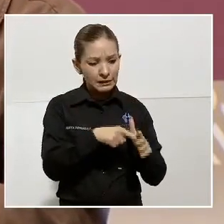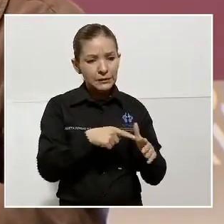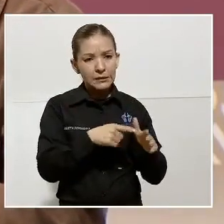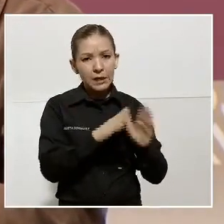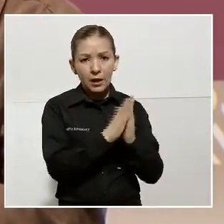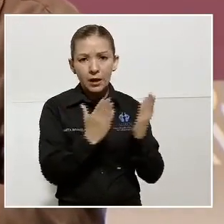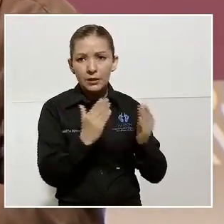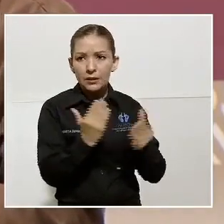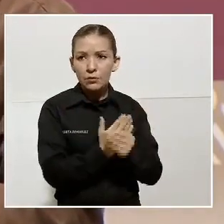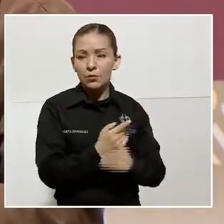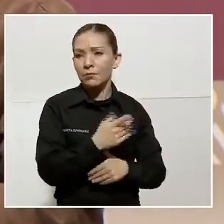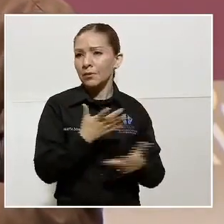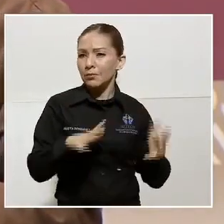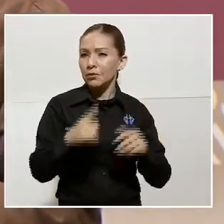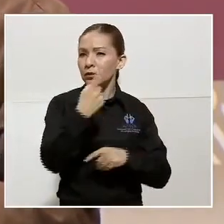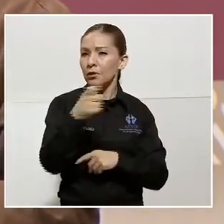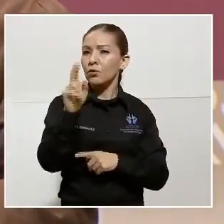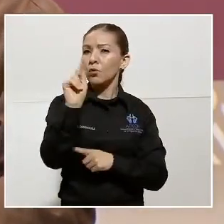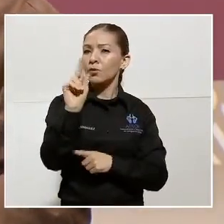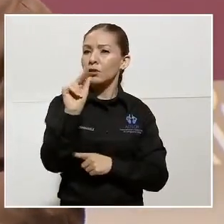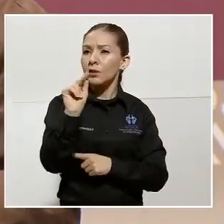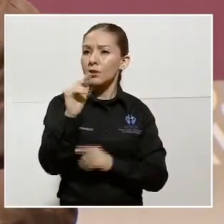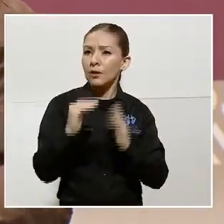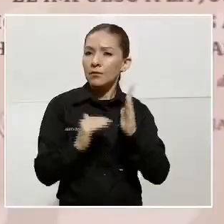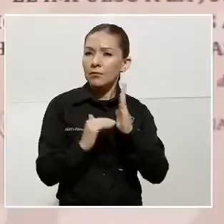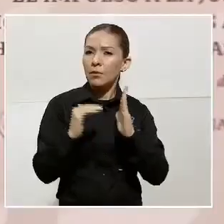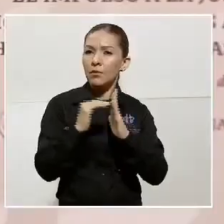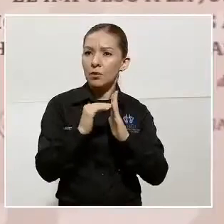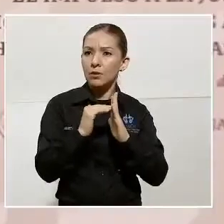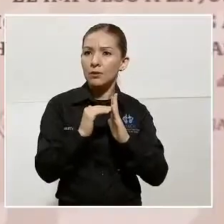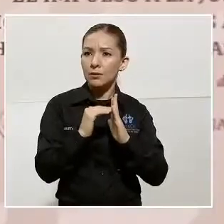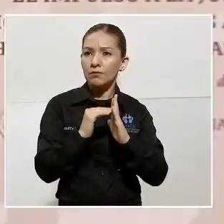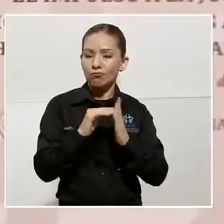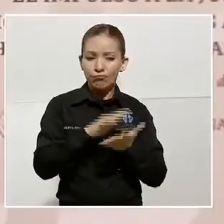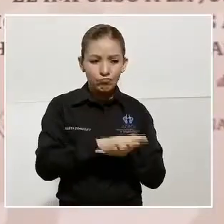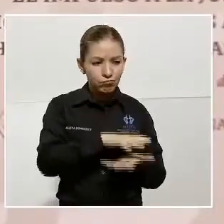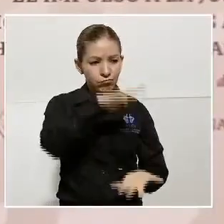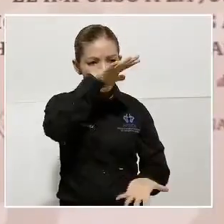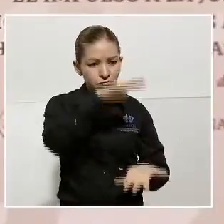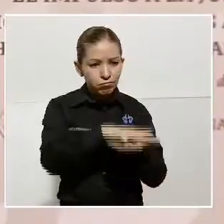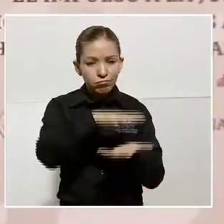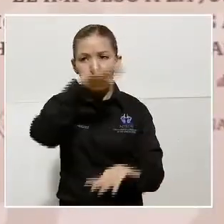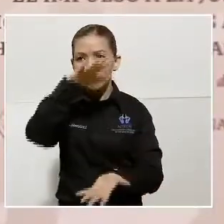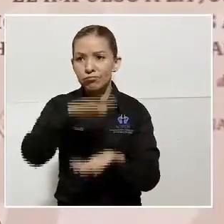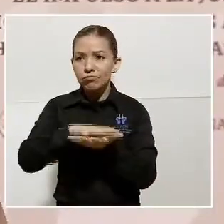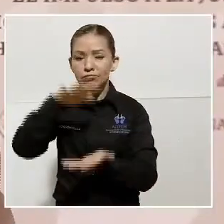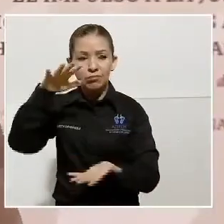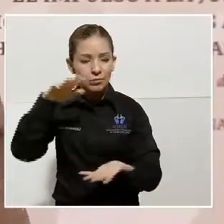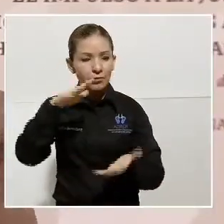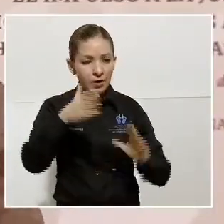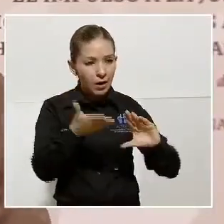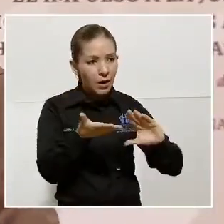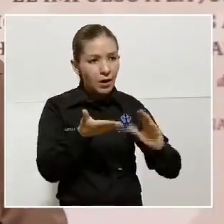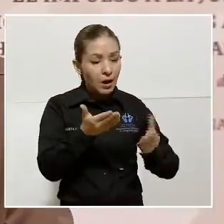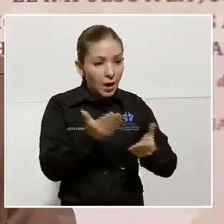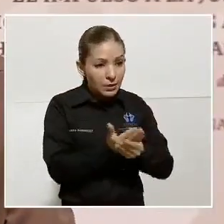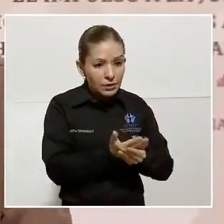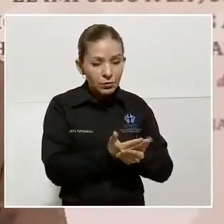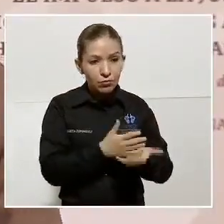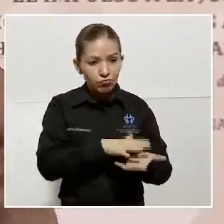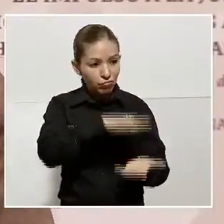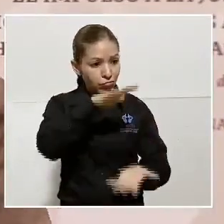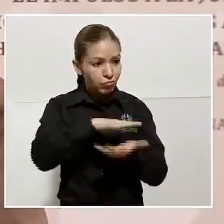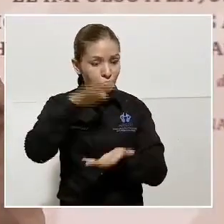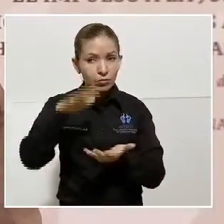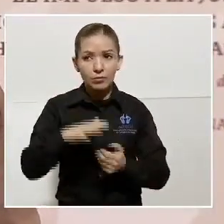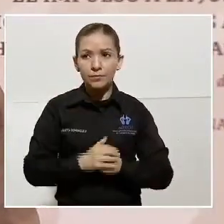de 180 millones de fojas de lo que implican los archivos en estos momentos